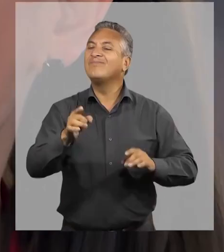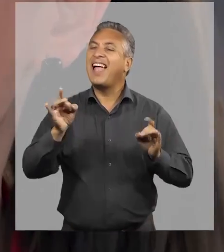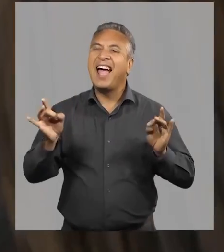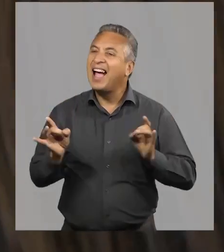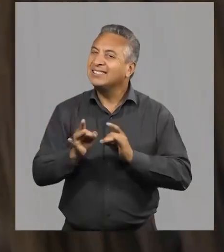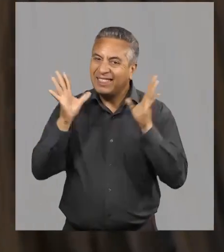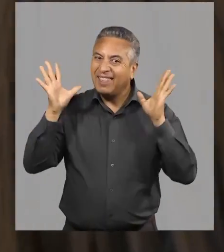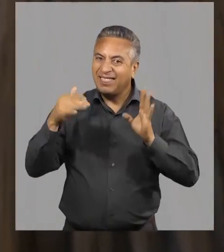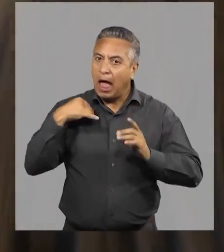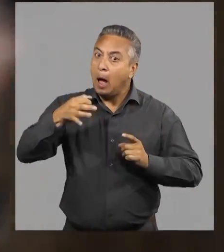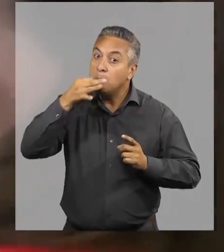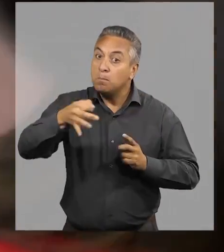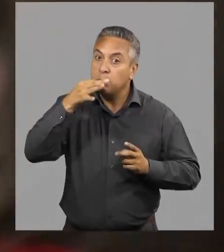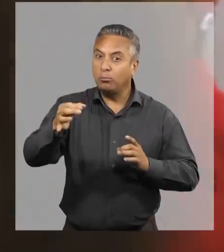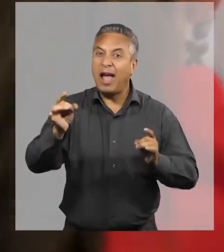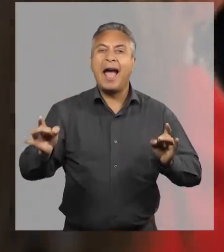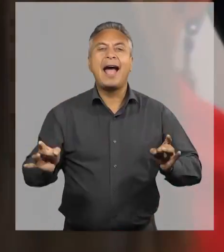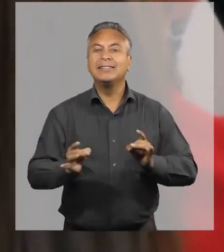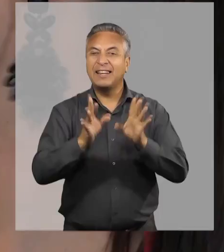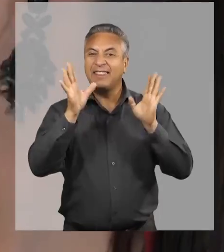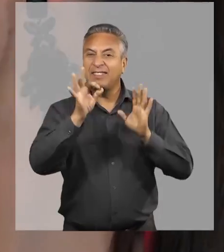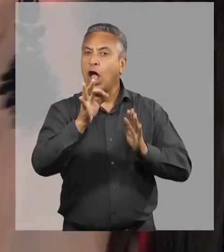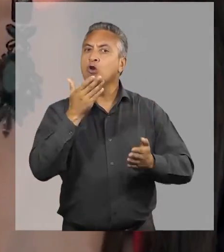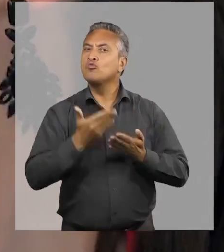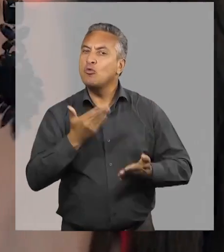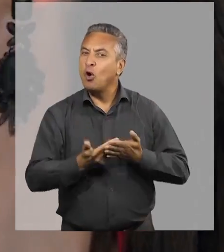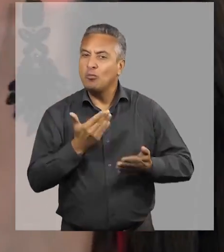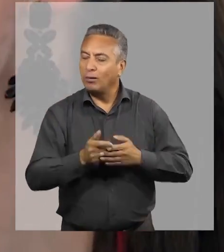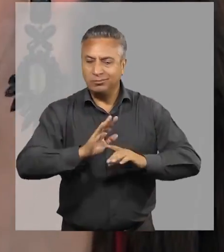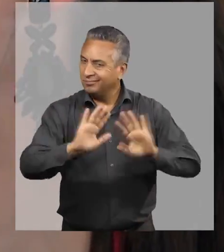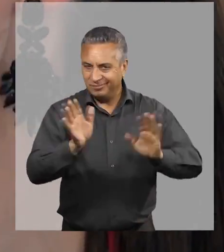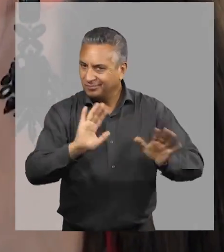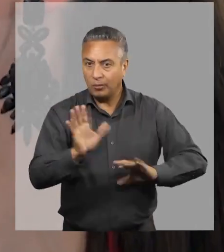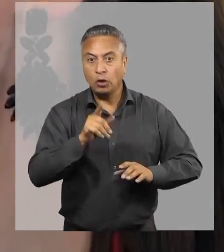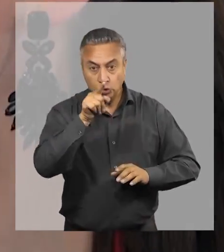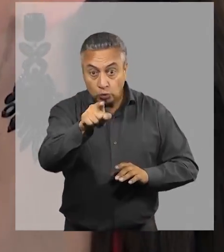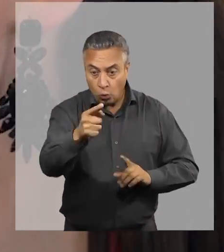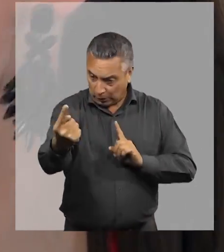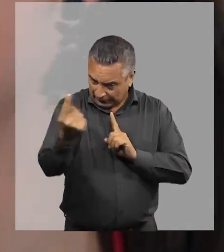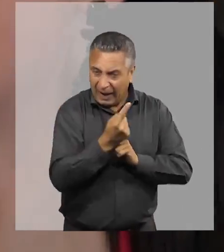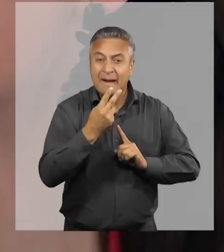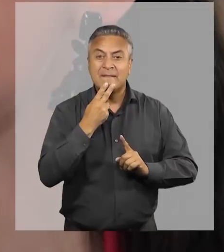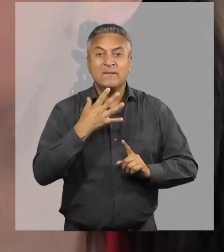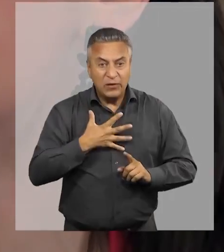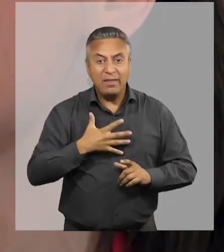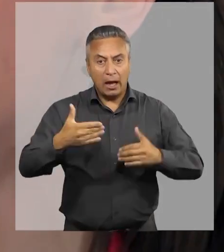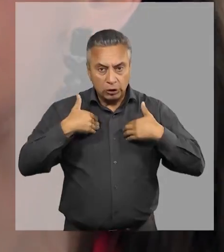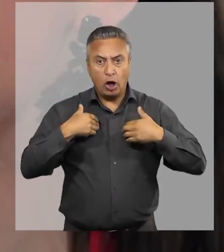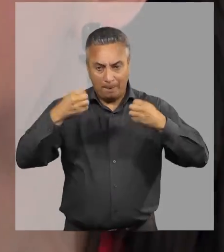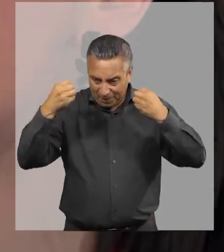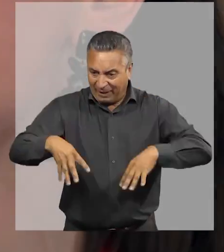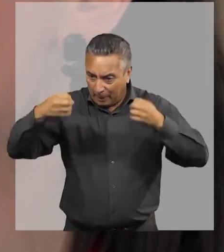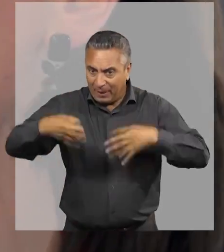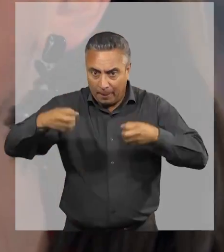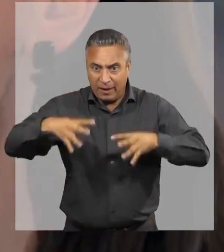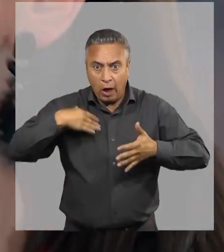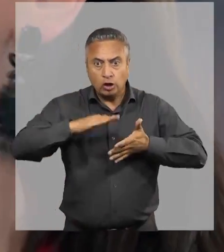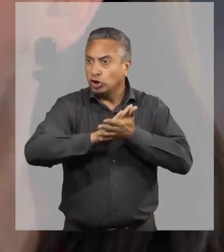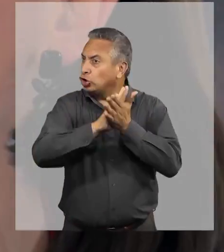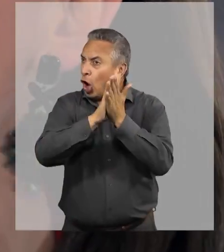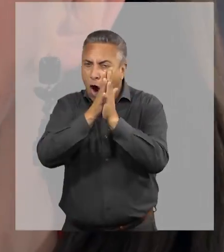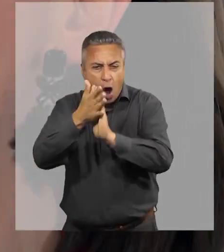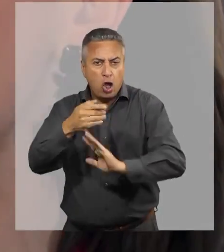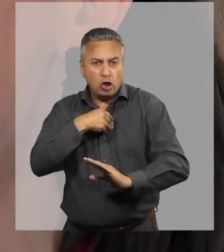me atropellaste. Fue un accidente, ya te lo he dicho en todos los tonos. Accidente o a propósito, da lo mismo. El punto es que desde que apareciste en mi vida, que he comenzado a